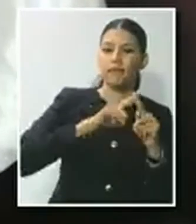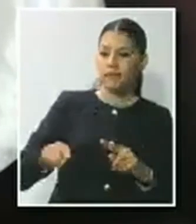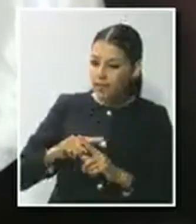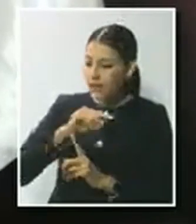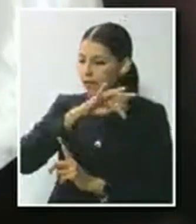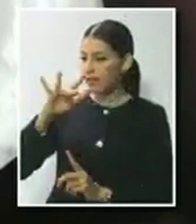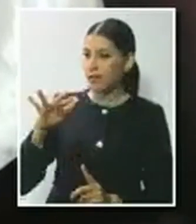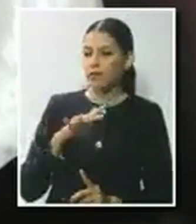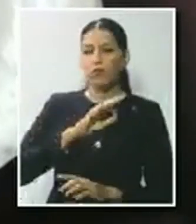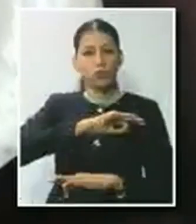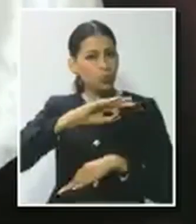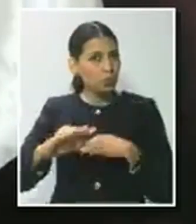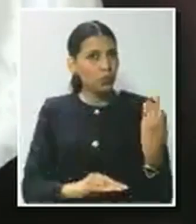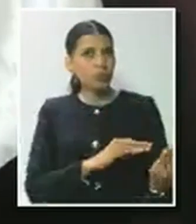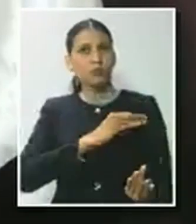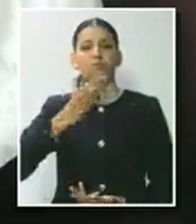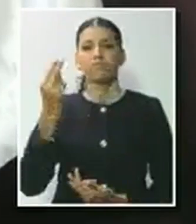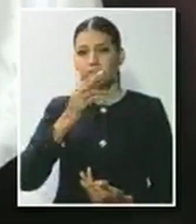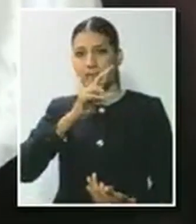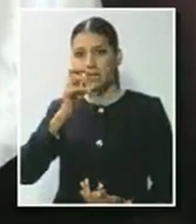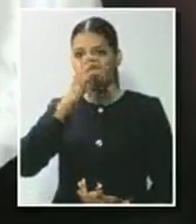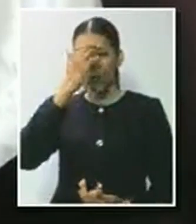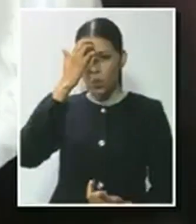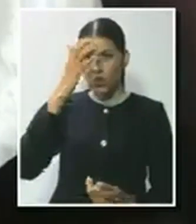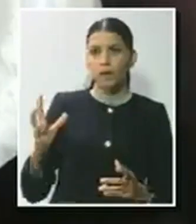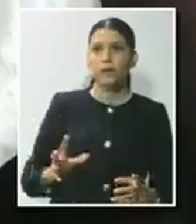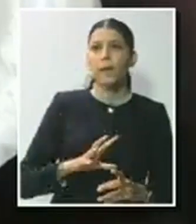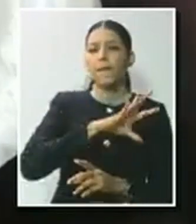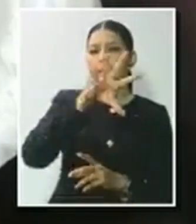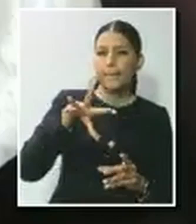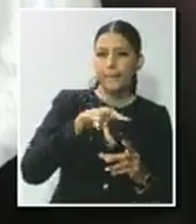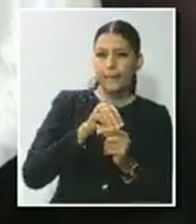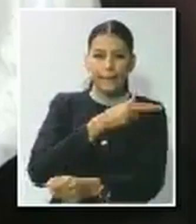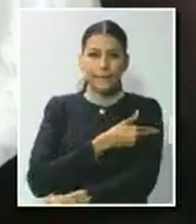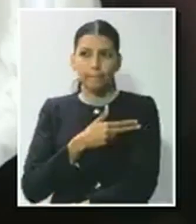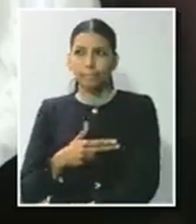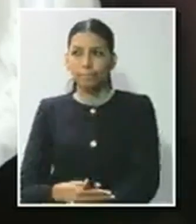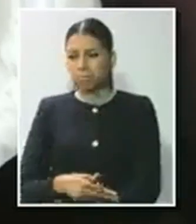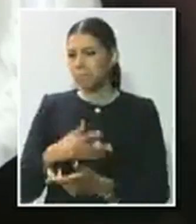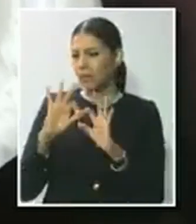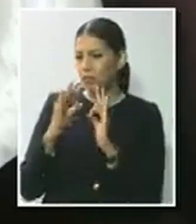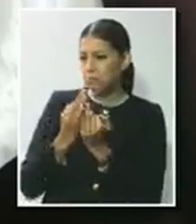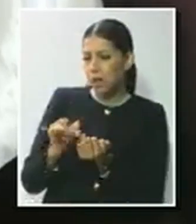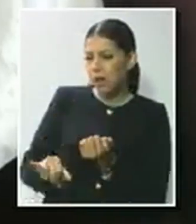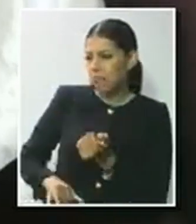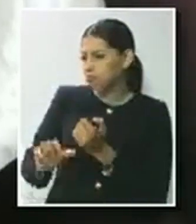Todos merecen que los reconozcas y te integres de manera honesta y desinteresada. Así